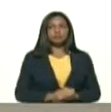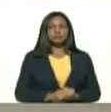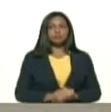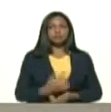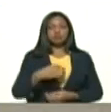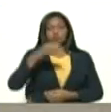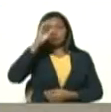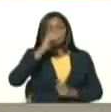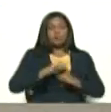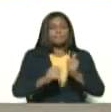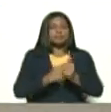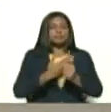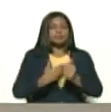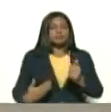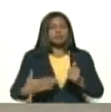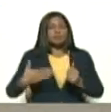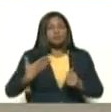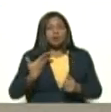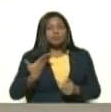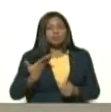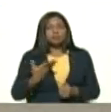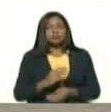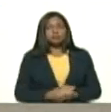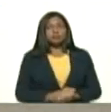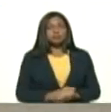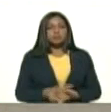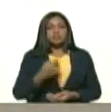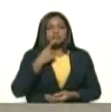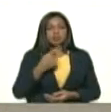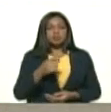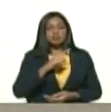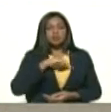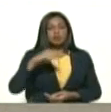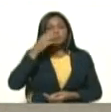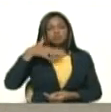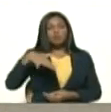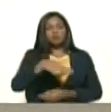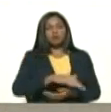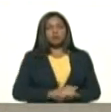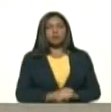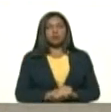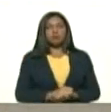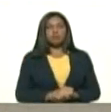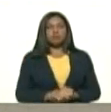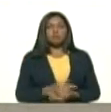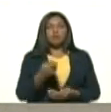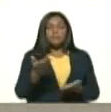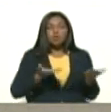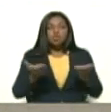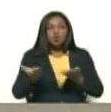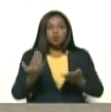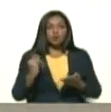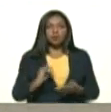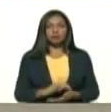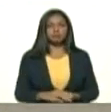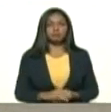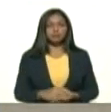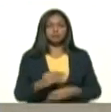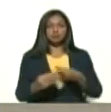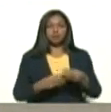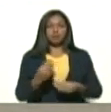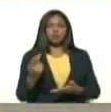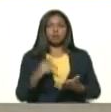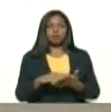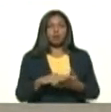bueno, nuestro vicepresidente pudiera decirle a nuestro pueblo parte de esos protocolos y cómo están